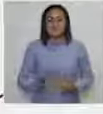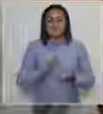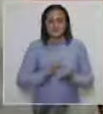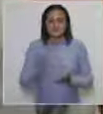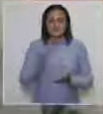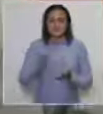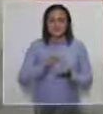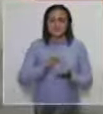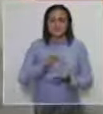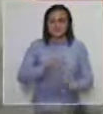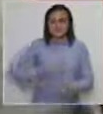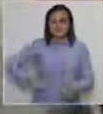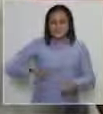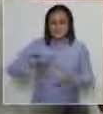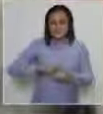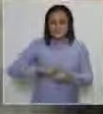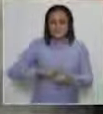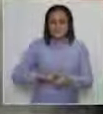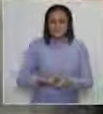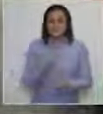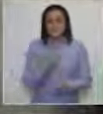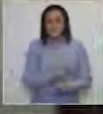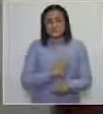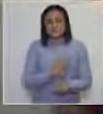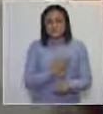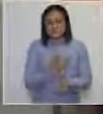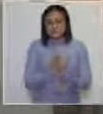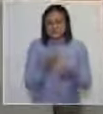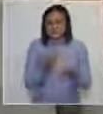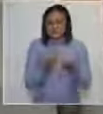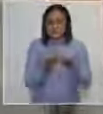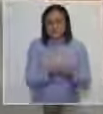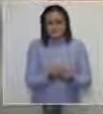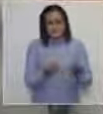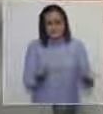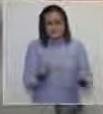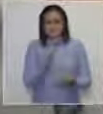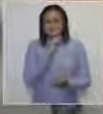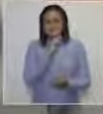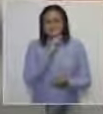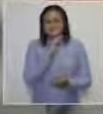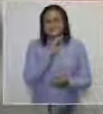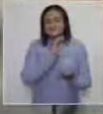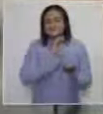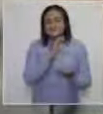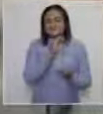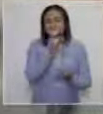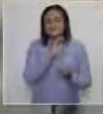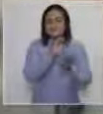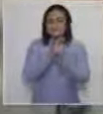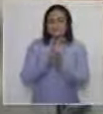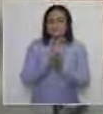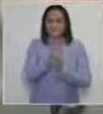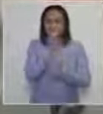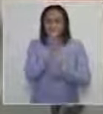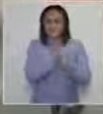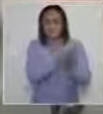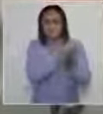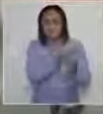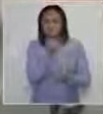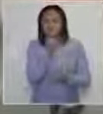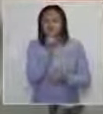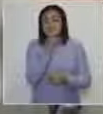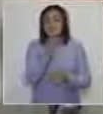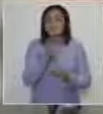Gracias, muchas gracias, gobernador. En verdad, un gusto estar aquí contigo. Por supuesto, saludo a los secretarios y a los medios de comunicación. Y no tienes nada que